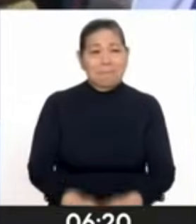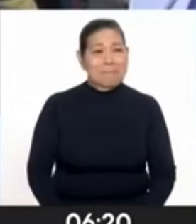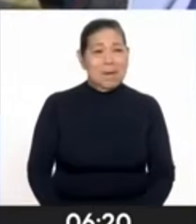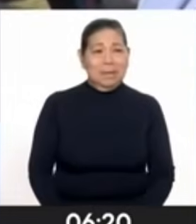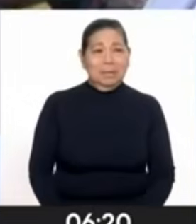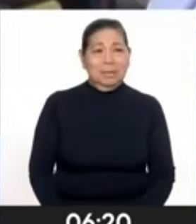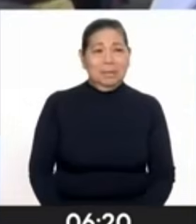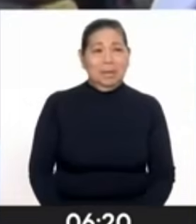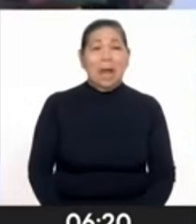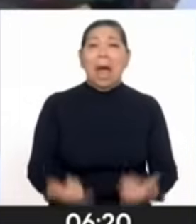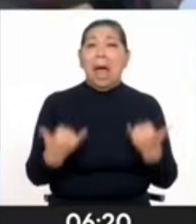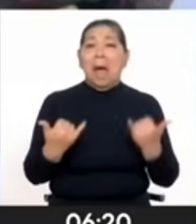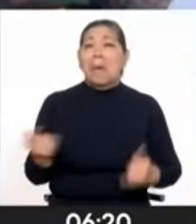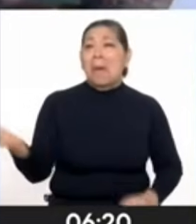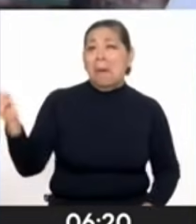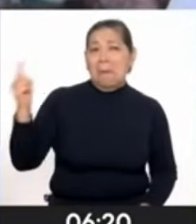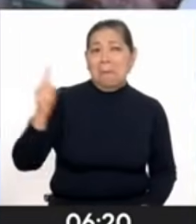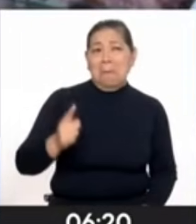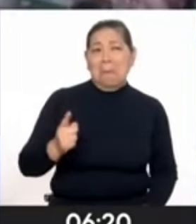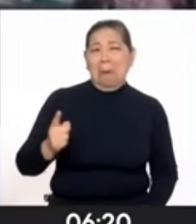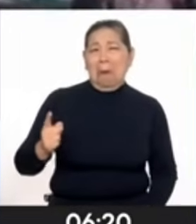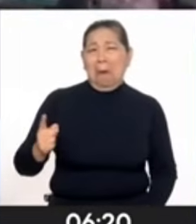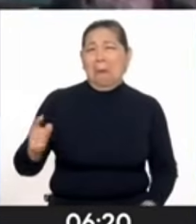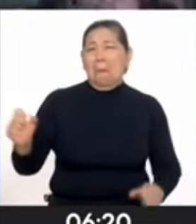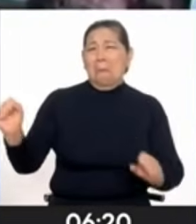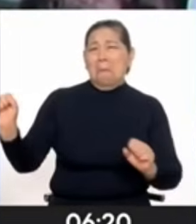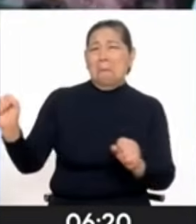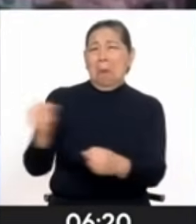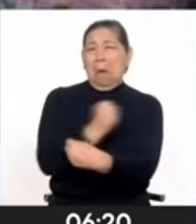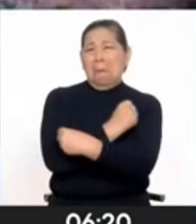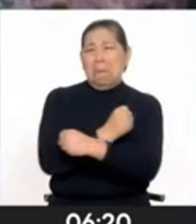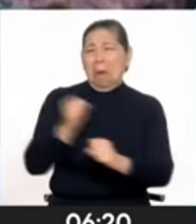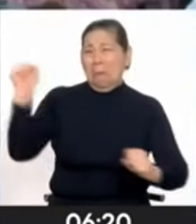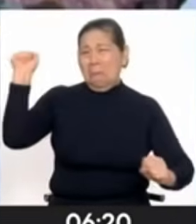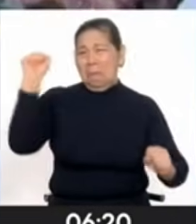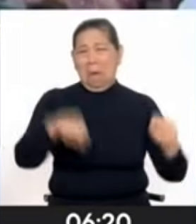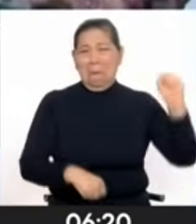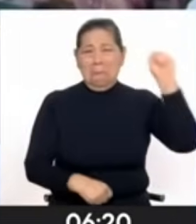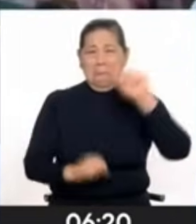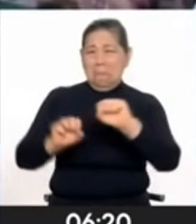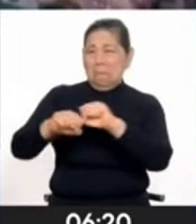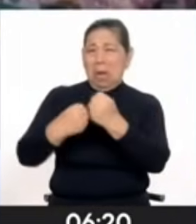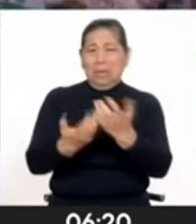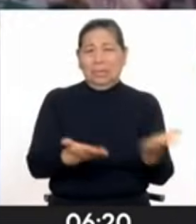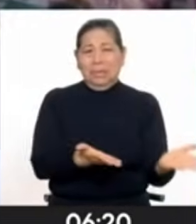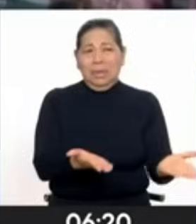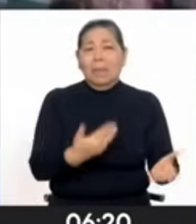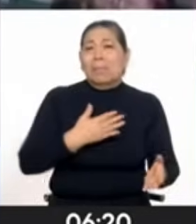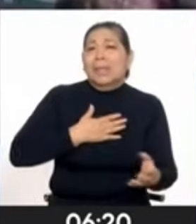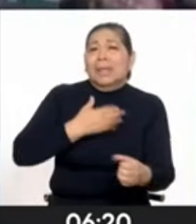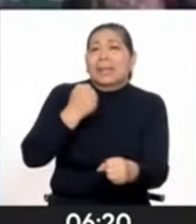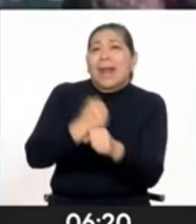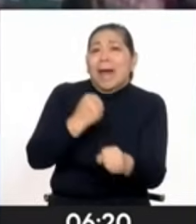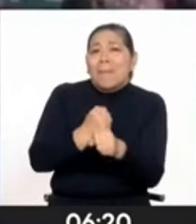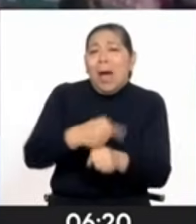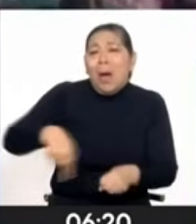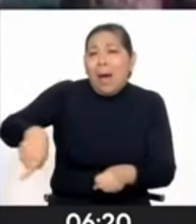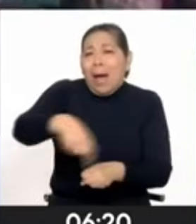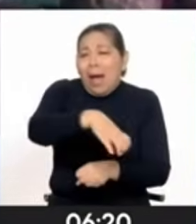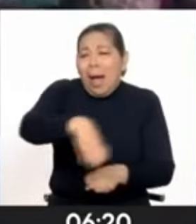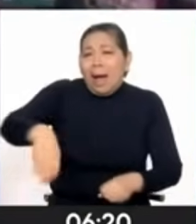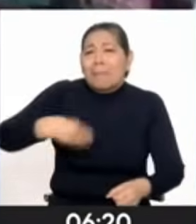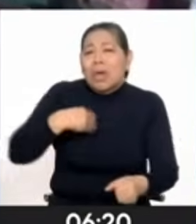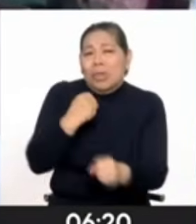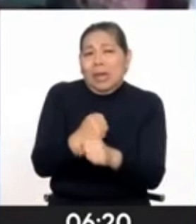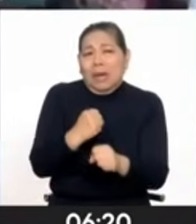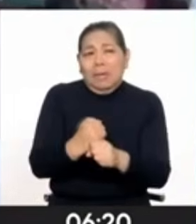la Municipalidad de Lima ahora ha venido atropellado prácticamente contra nuestro trabajo, señor. Contra nuestro